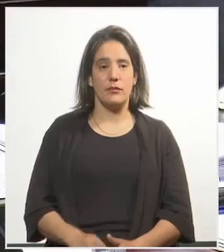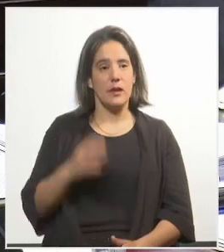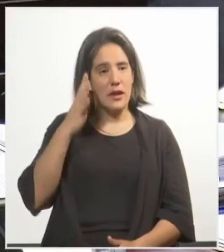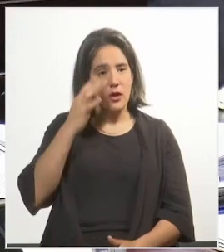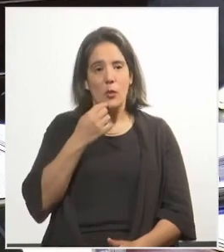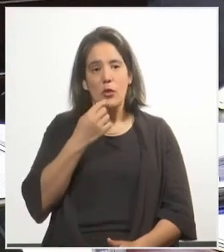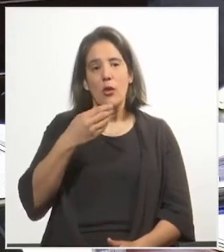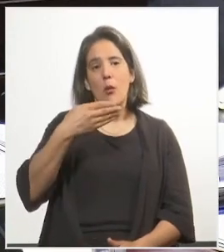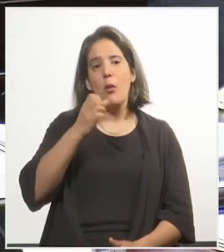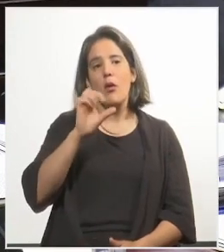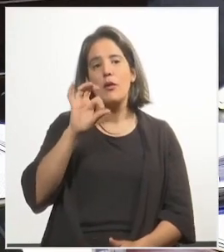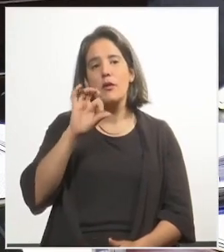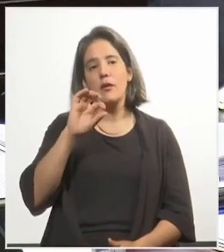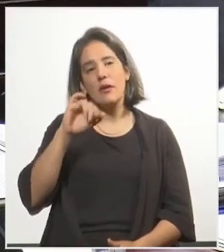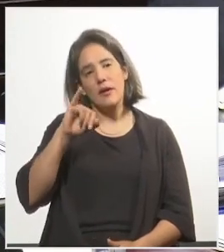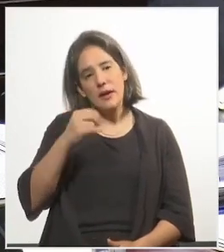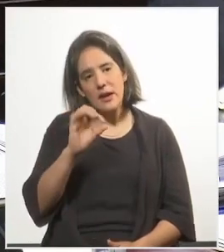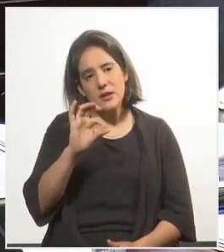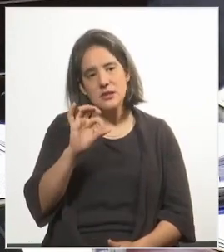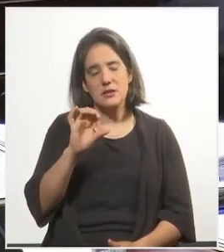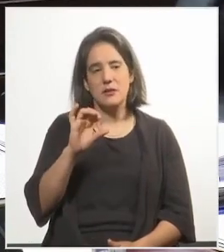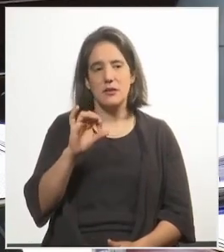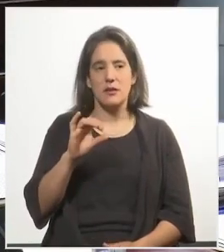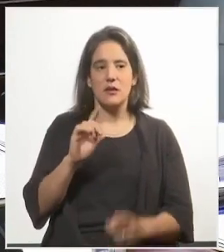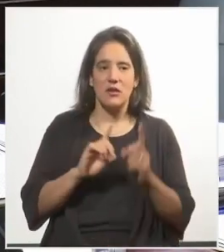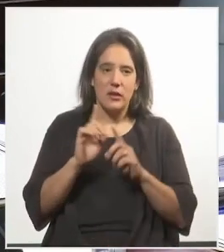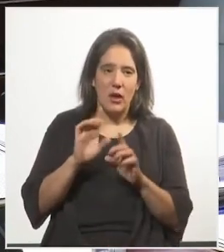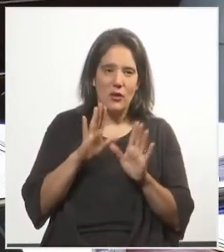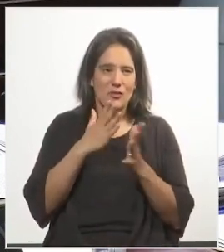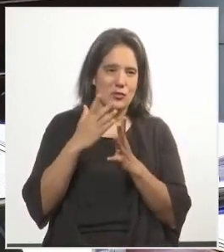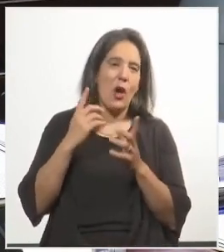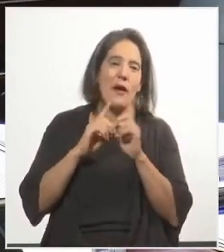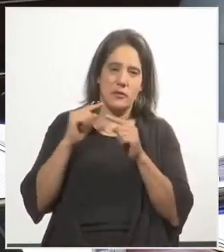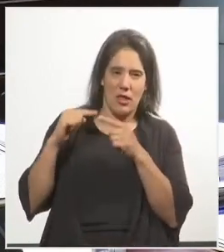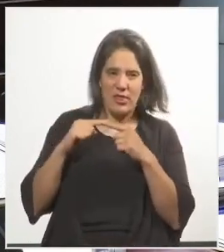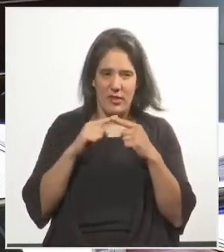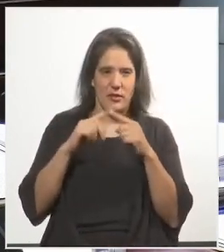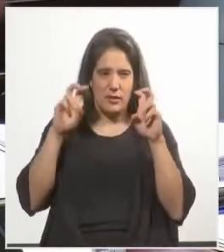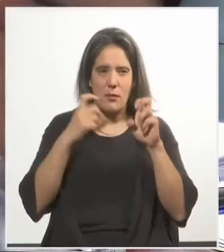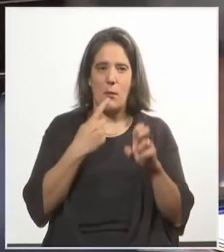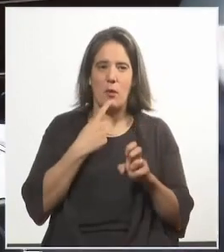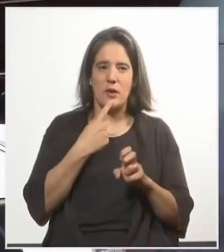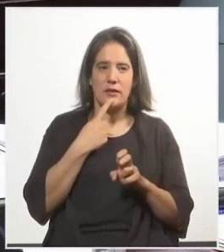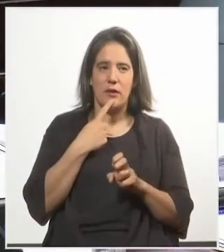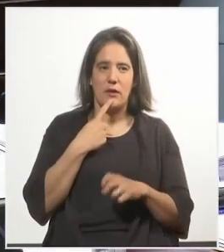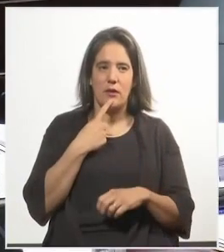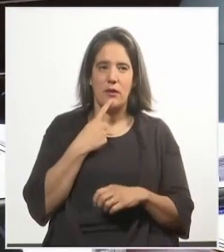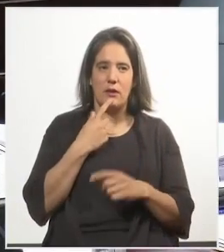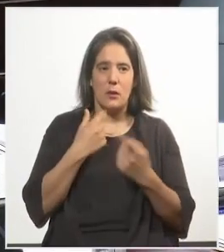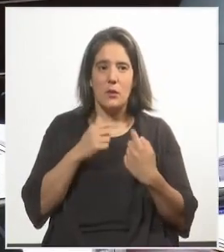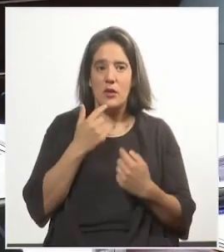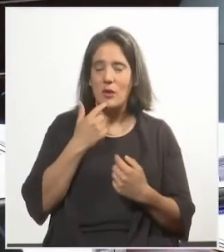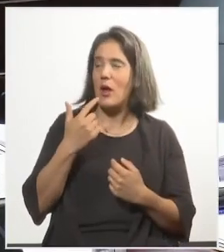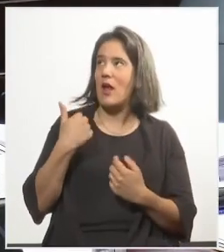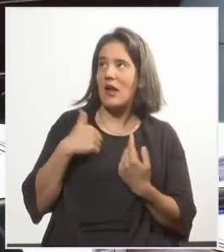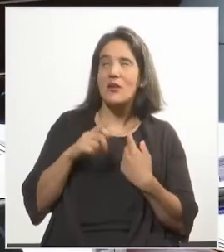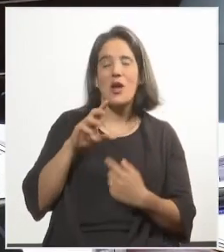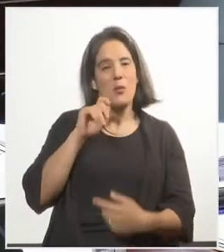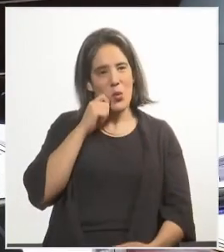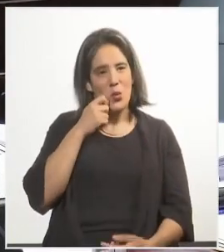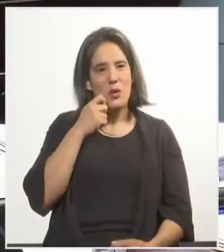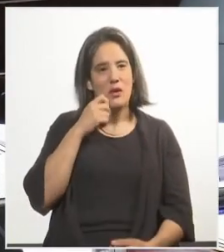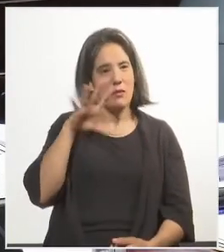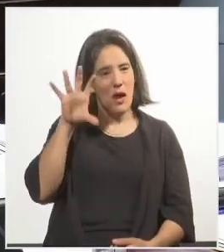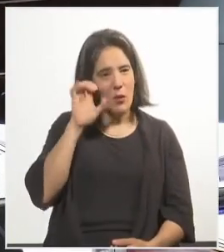Jorge Luis Borges, con quien yo tendría discrepancias políticas, pero dijo una cosa que a mí siempre me gustó